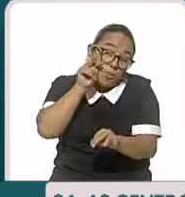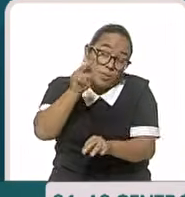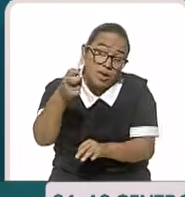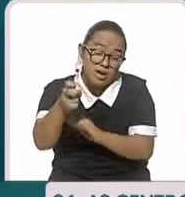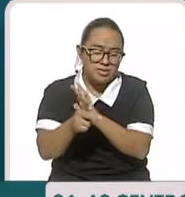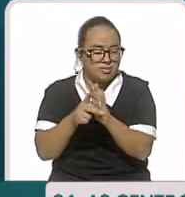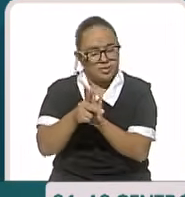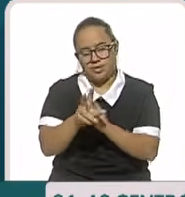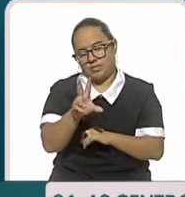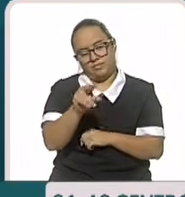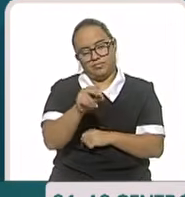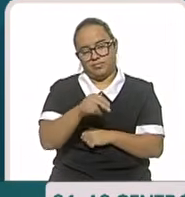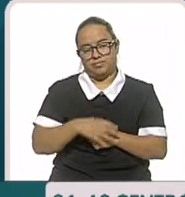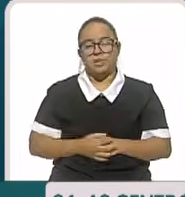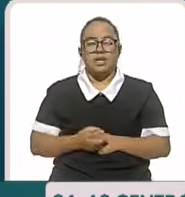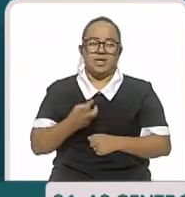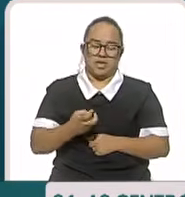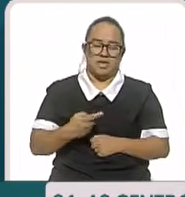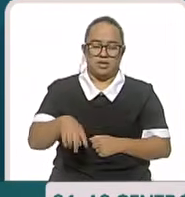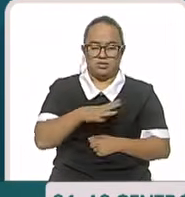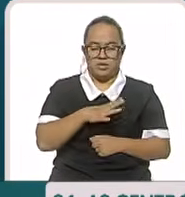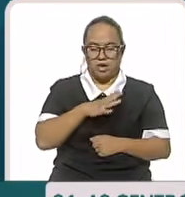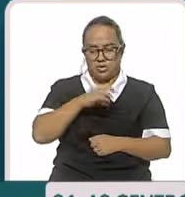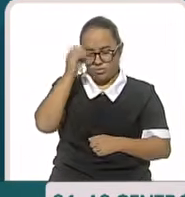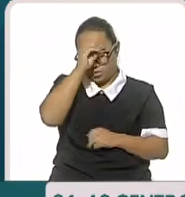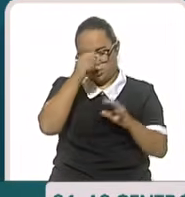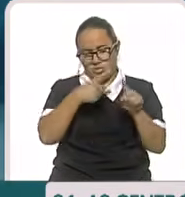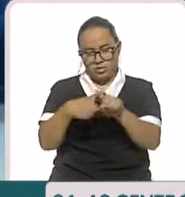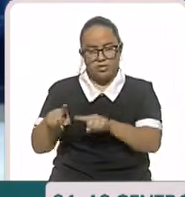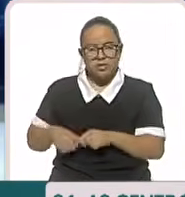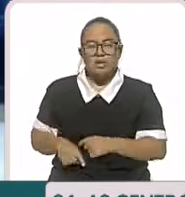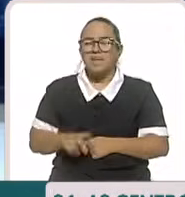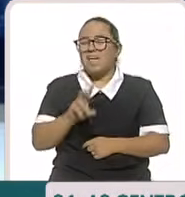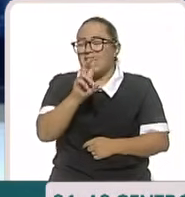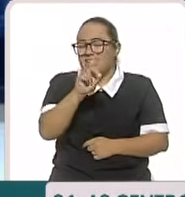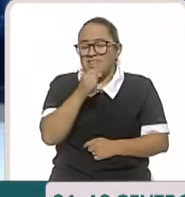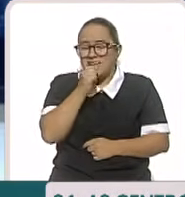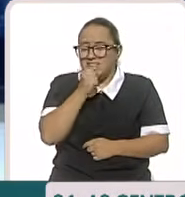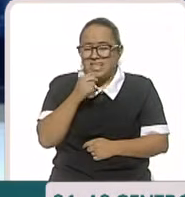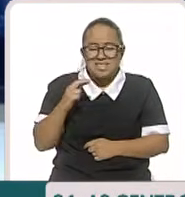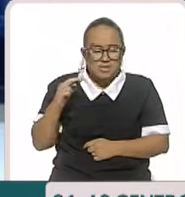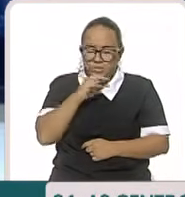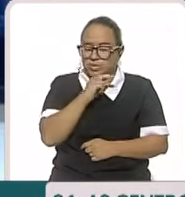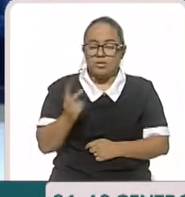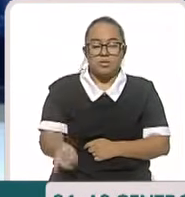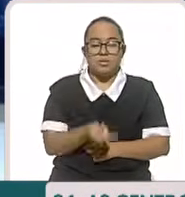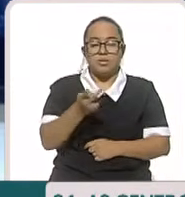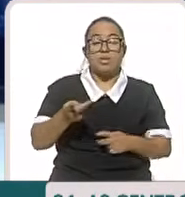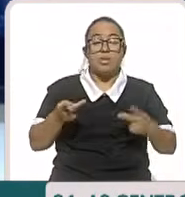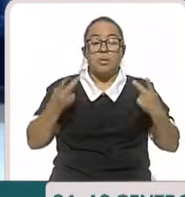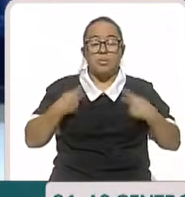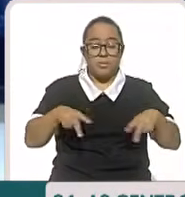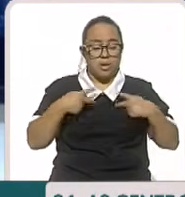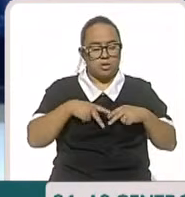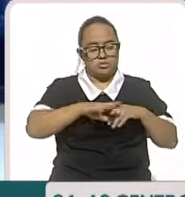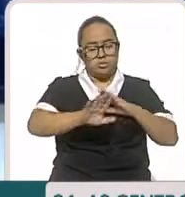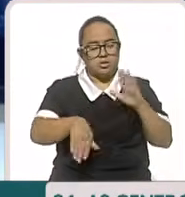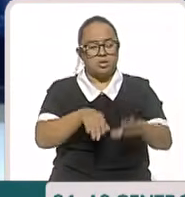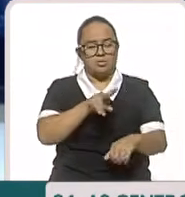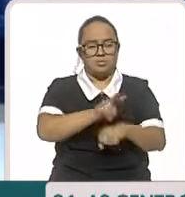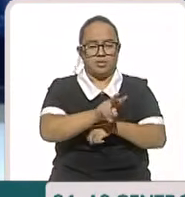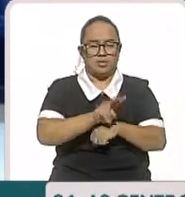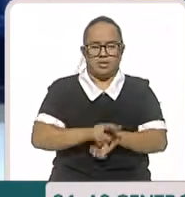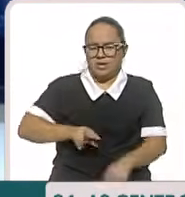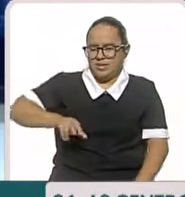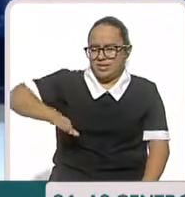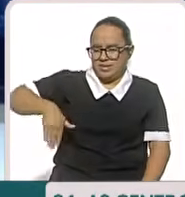pues, ha desatado bastante polémica. Jesús, te robo 30 segundos más, nada más para preguntarte por las víctimas venezolanas. Hablábamos